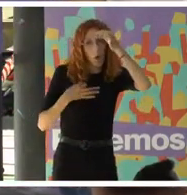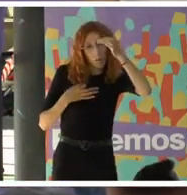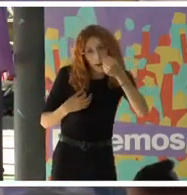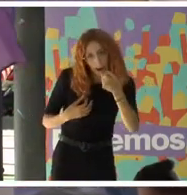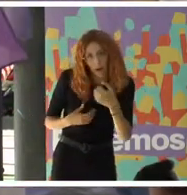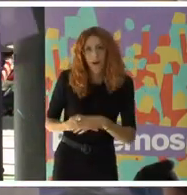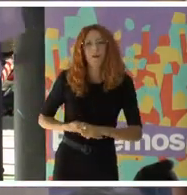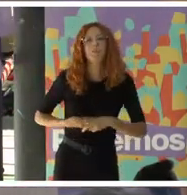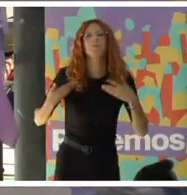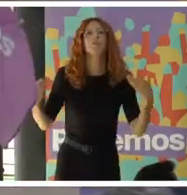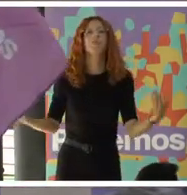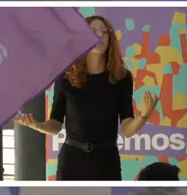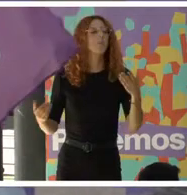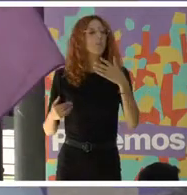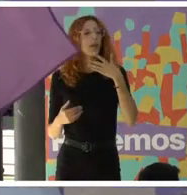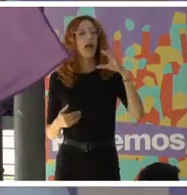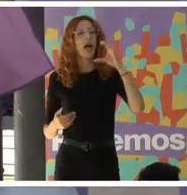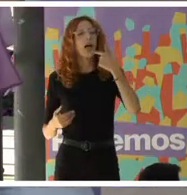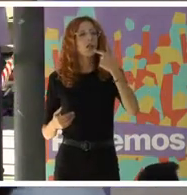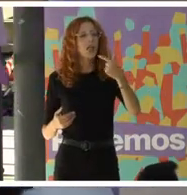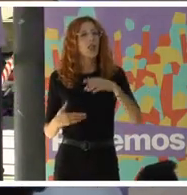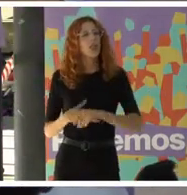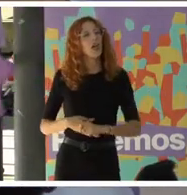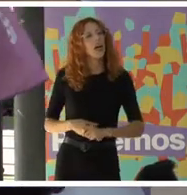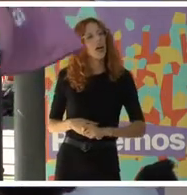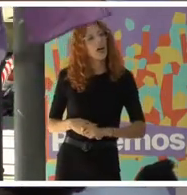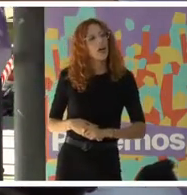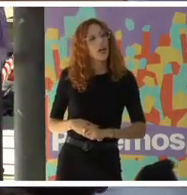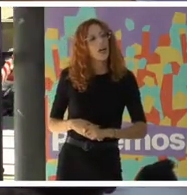no, pero hay una canción de Carlos Puebla que decía,